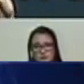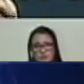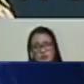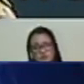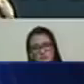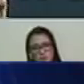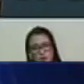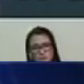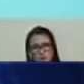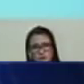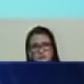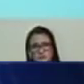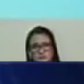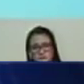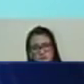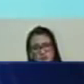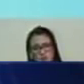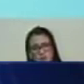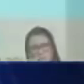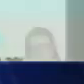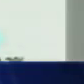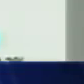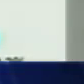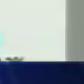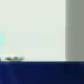y reconocimos de inmediato.